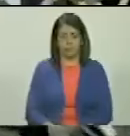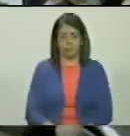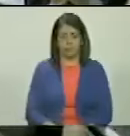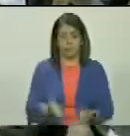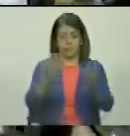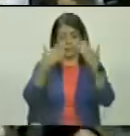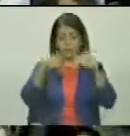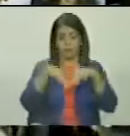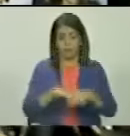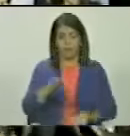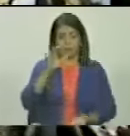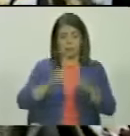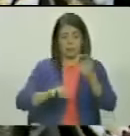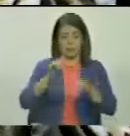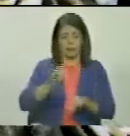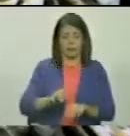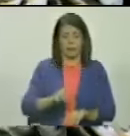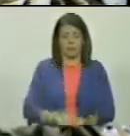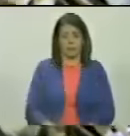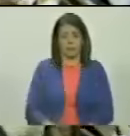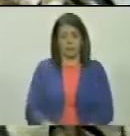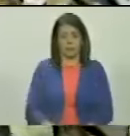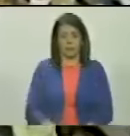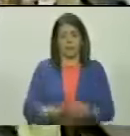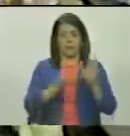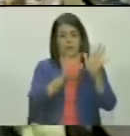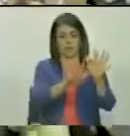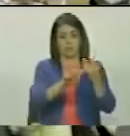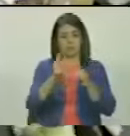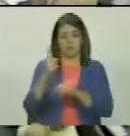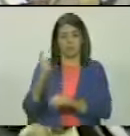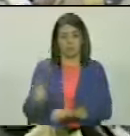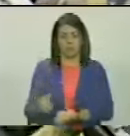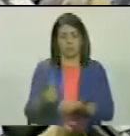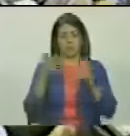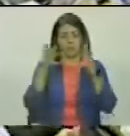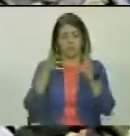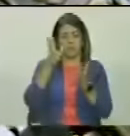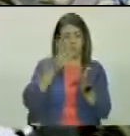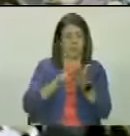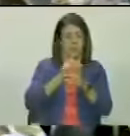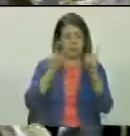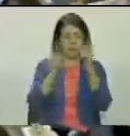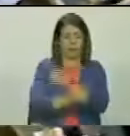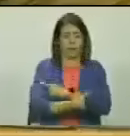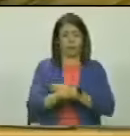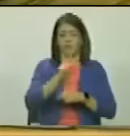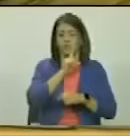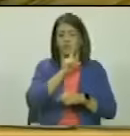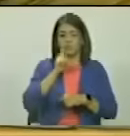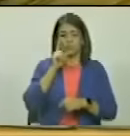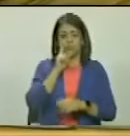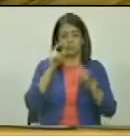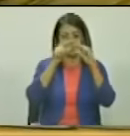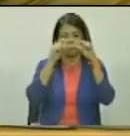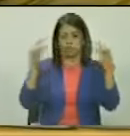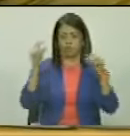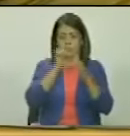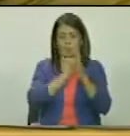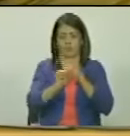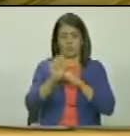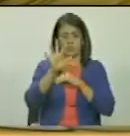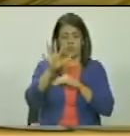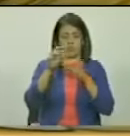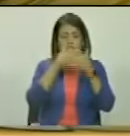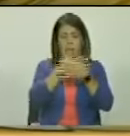siguiente ciudadana secretaria décimo primero se sugiere aprobar sin modificación la denominación del epígrafe el artículo